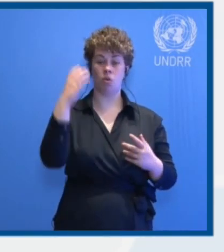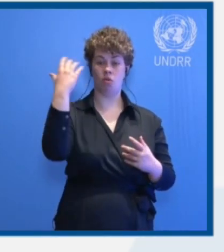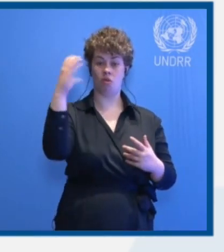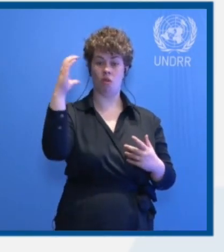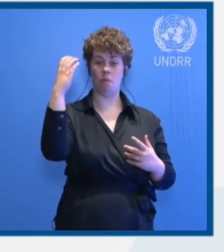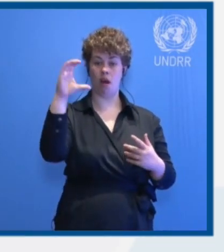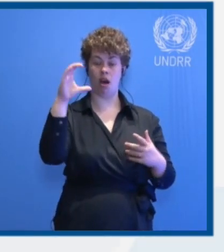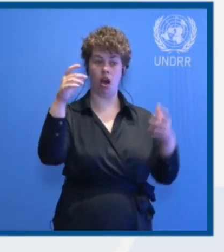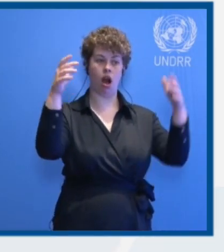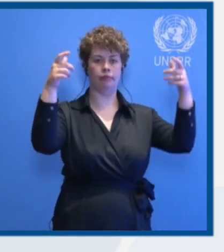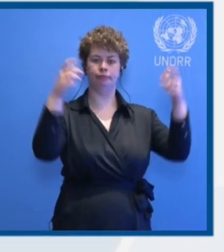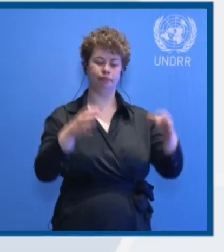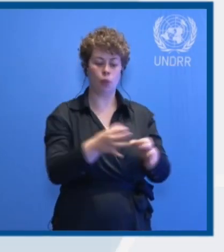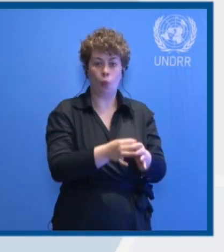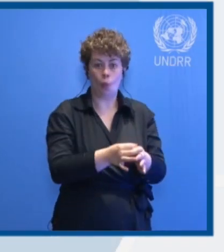es